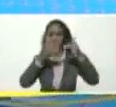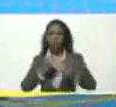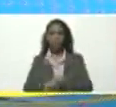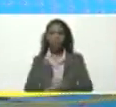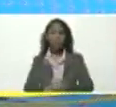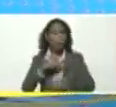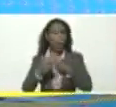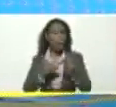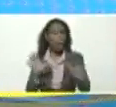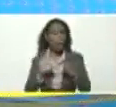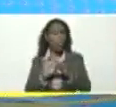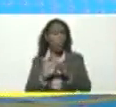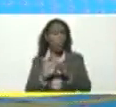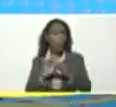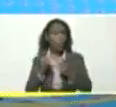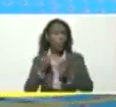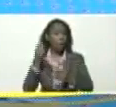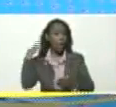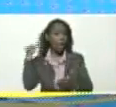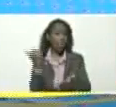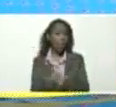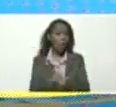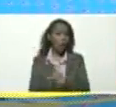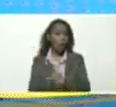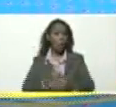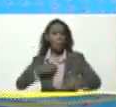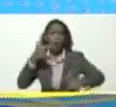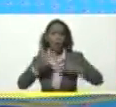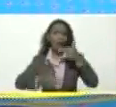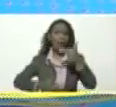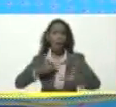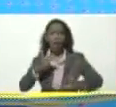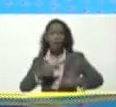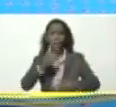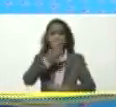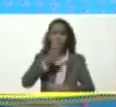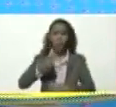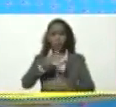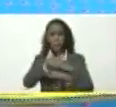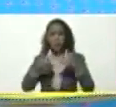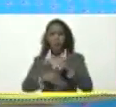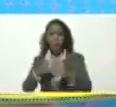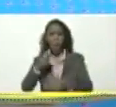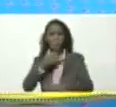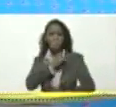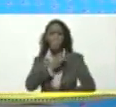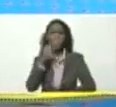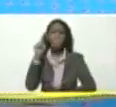que articulan con traidores, con mercenarios, con gente de baja catadura moral